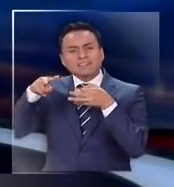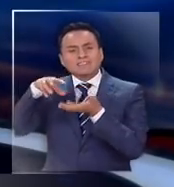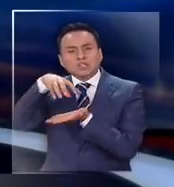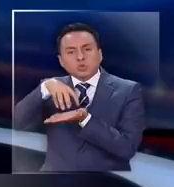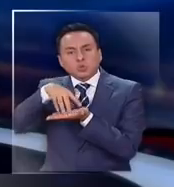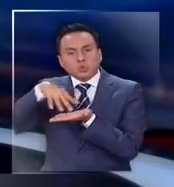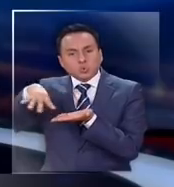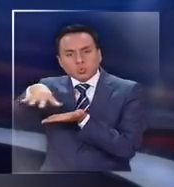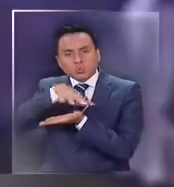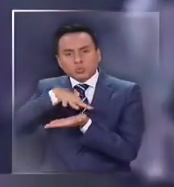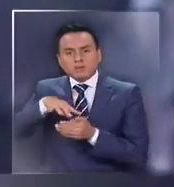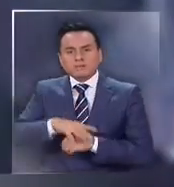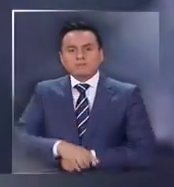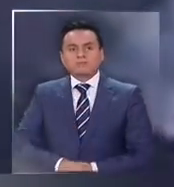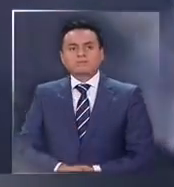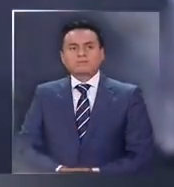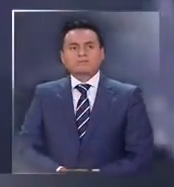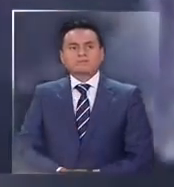sector.